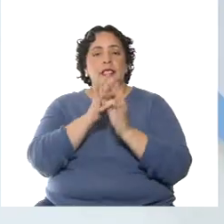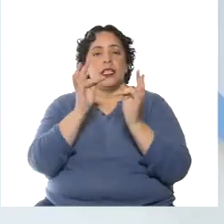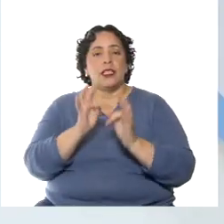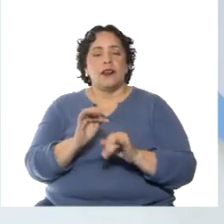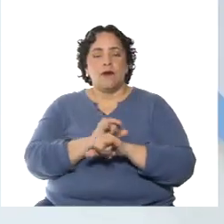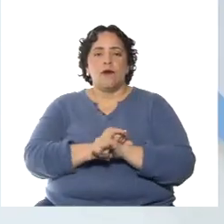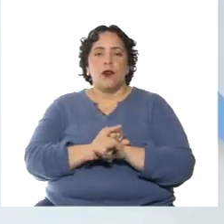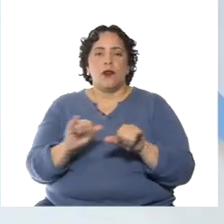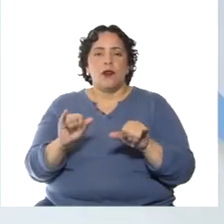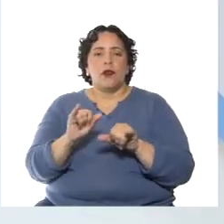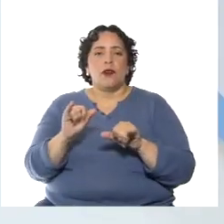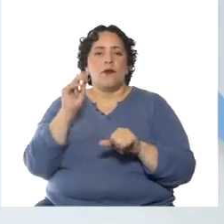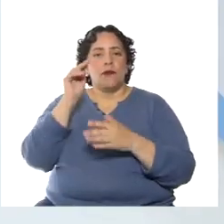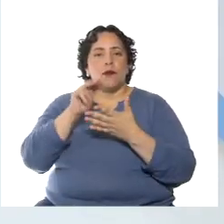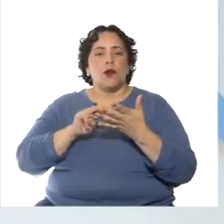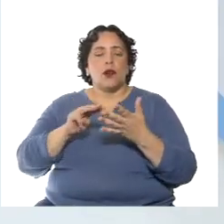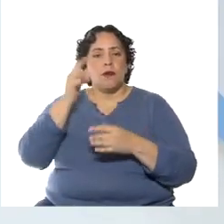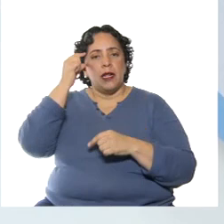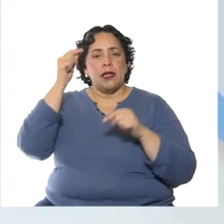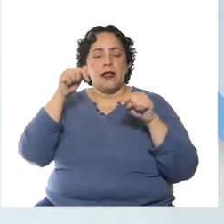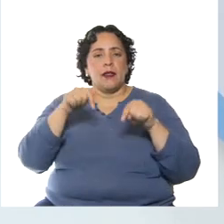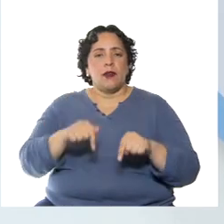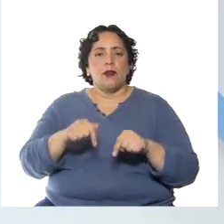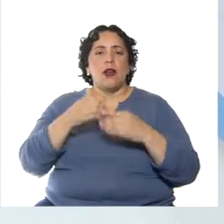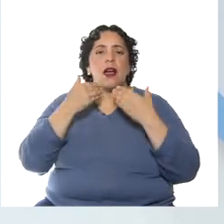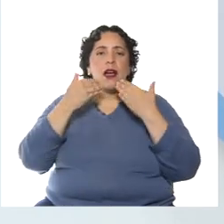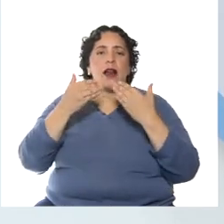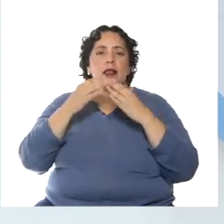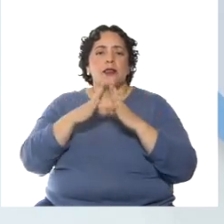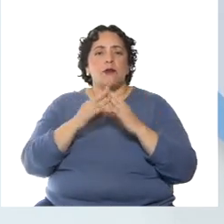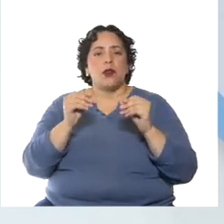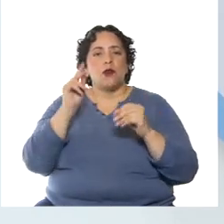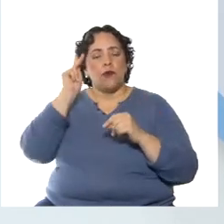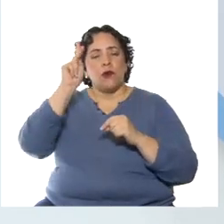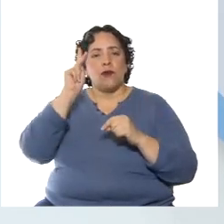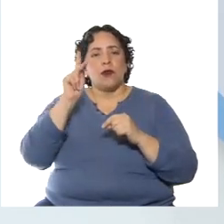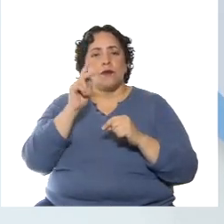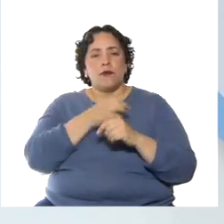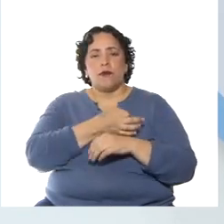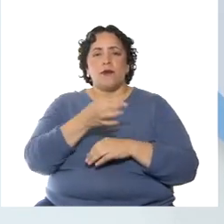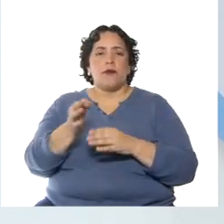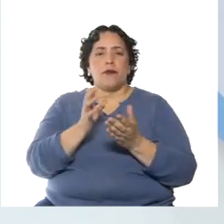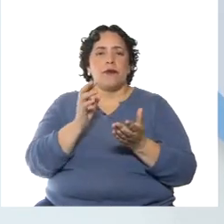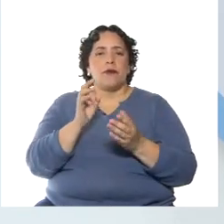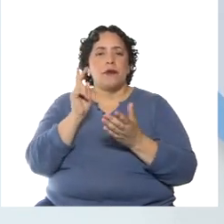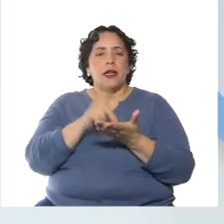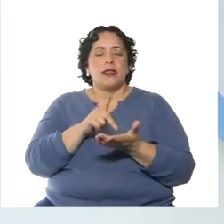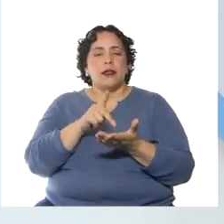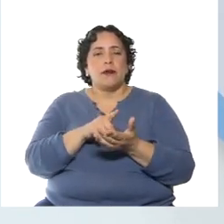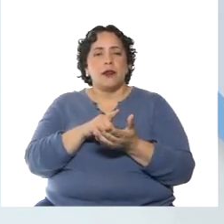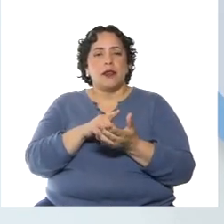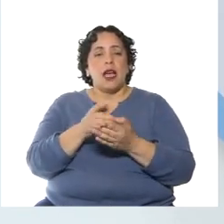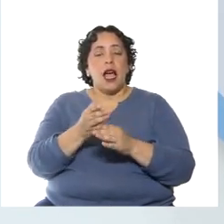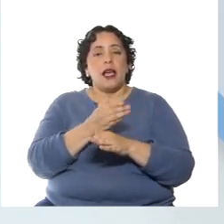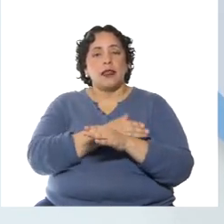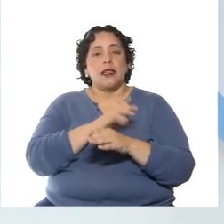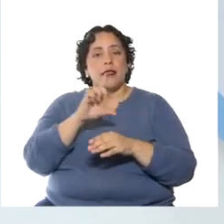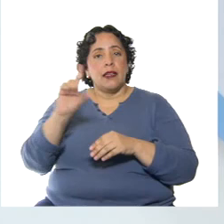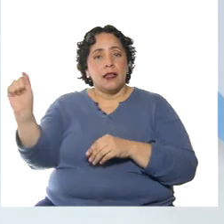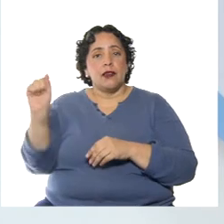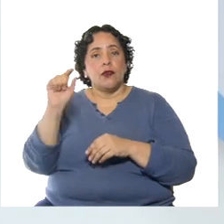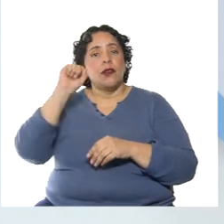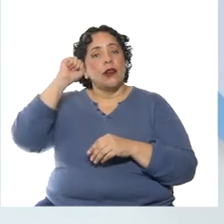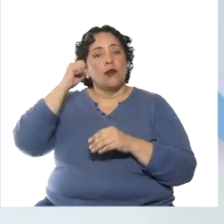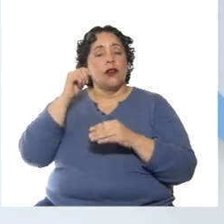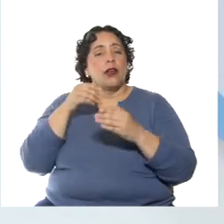De esta manera culminamos con nuestro programa por el día de hoy y agradecemos a todos los docentes por su excelente participación. Pero antes de irnos,